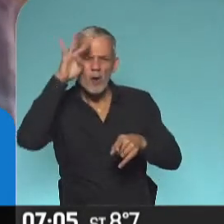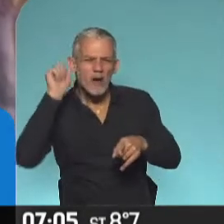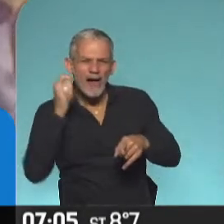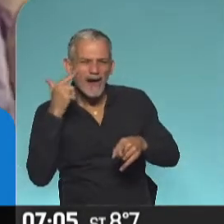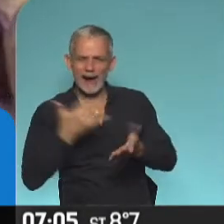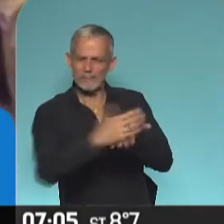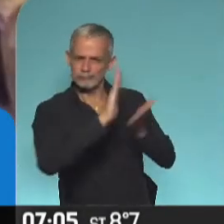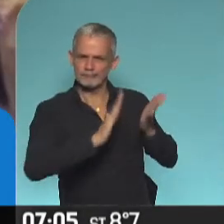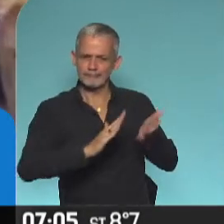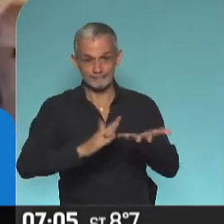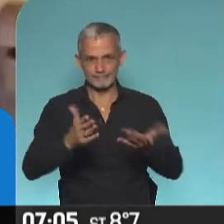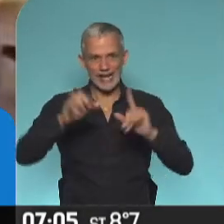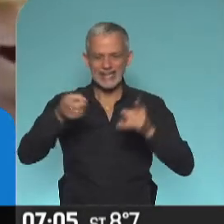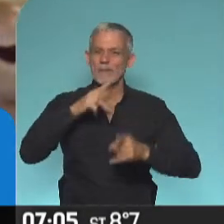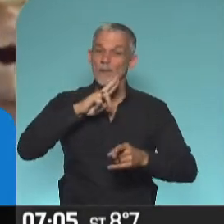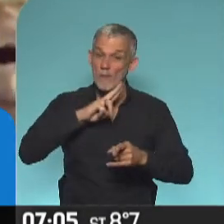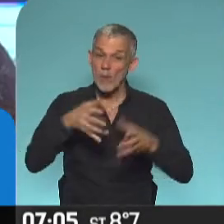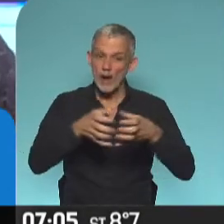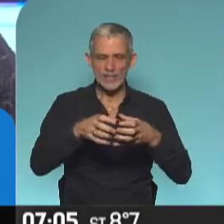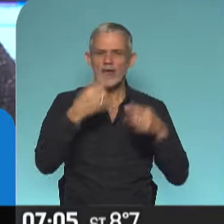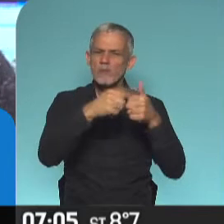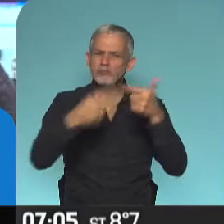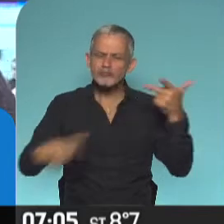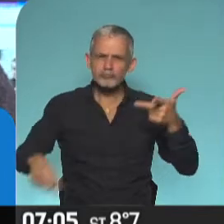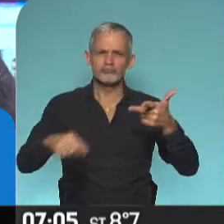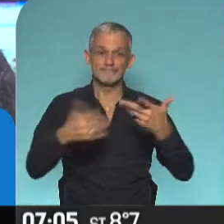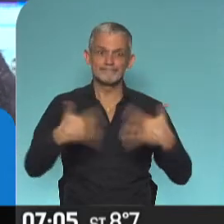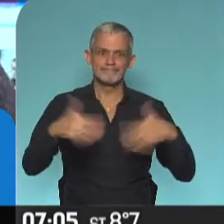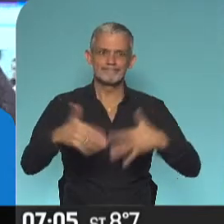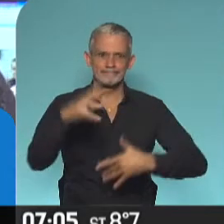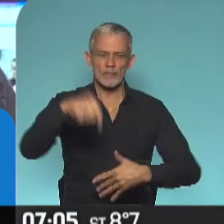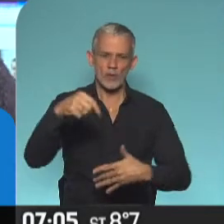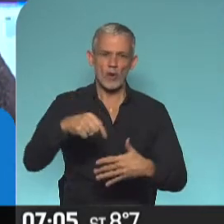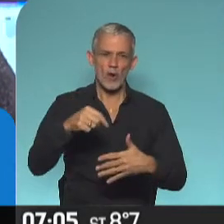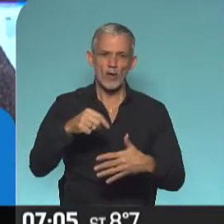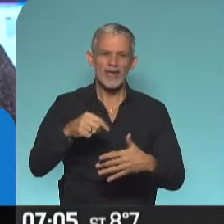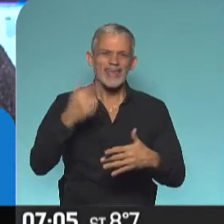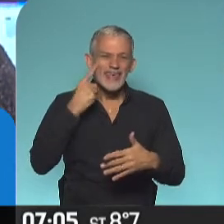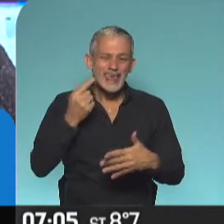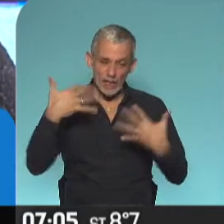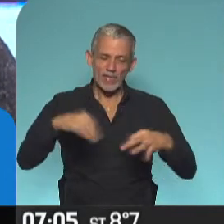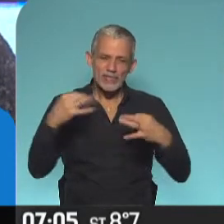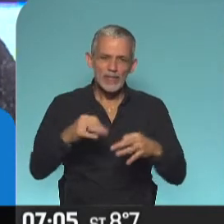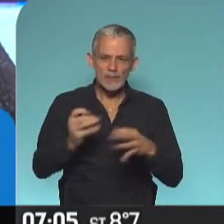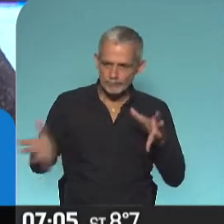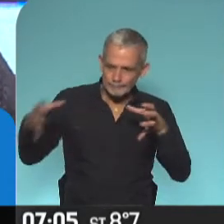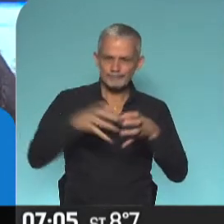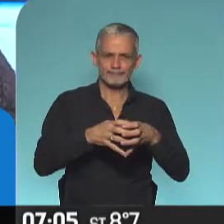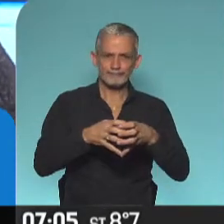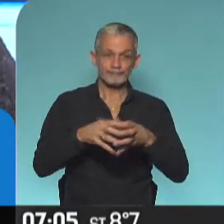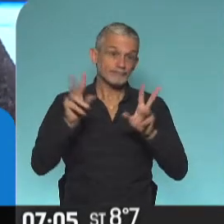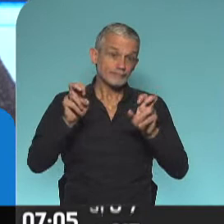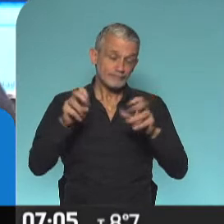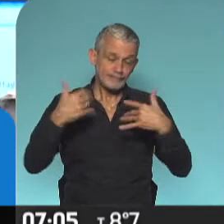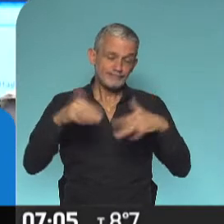mismo tiempo que hablamos de mujeres, también hablamos de diversidades sexuales, algo que hoy en día no podemos dejar de trabajar. Es un tema